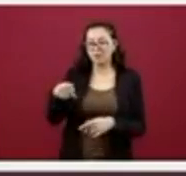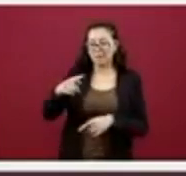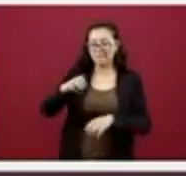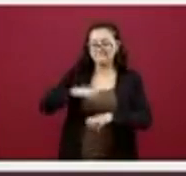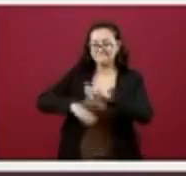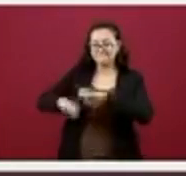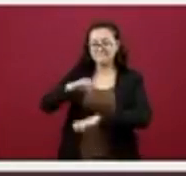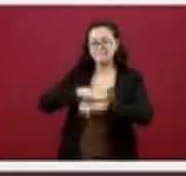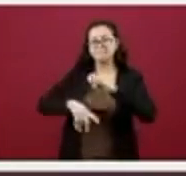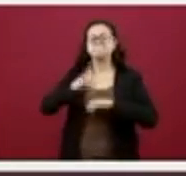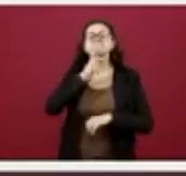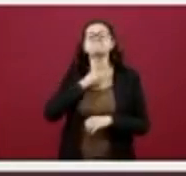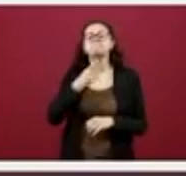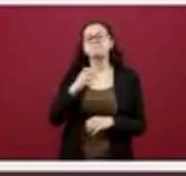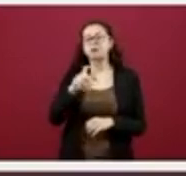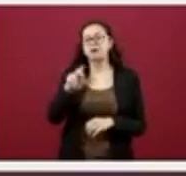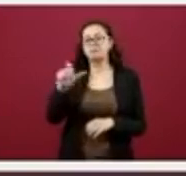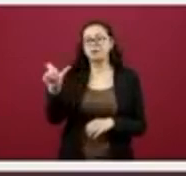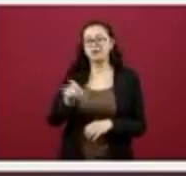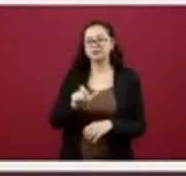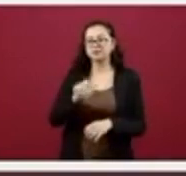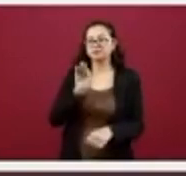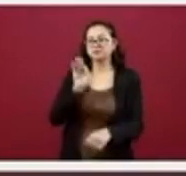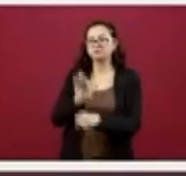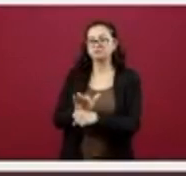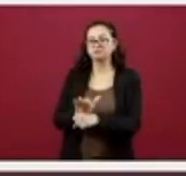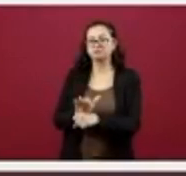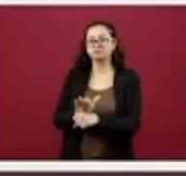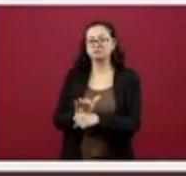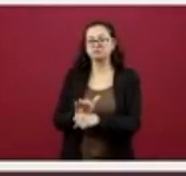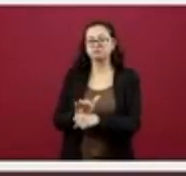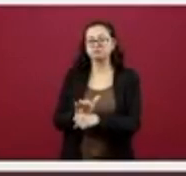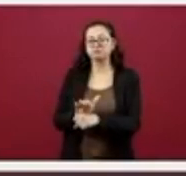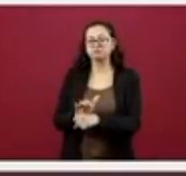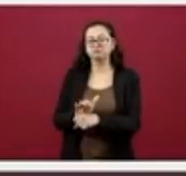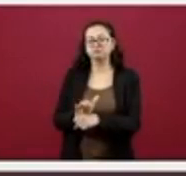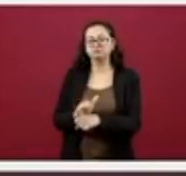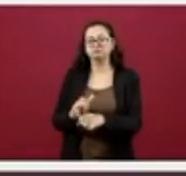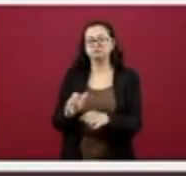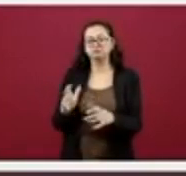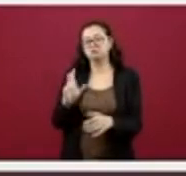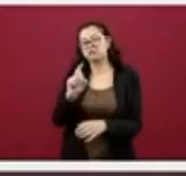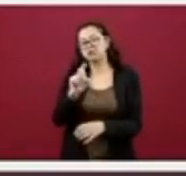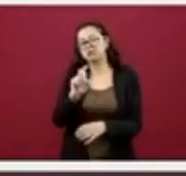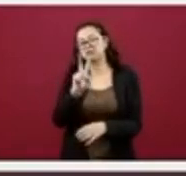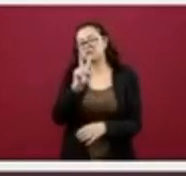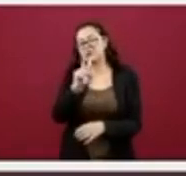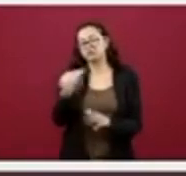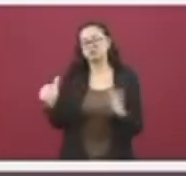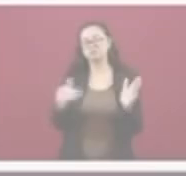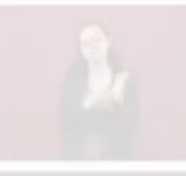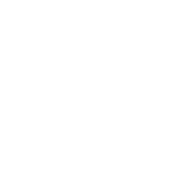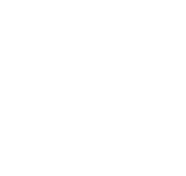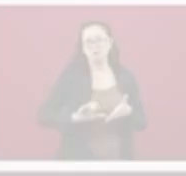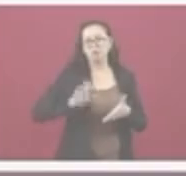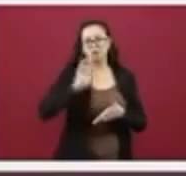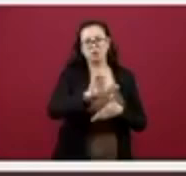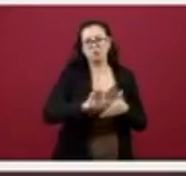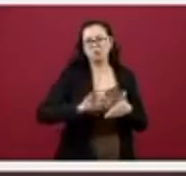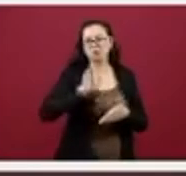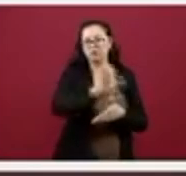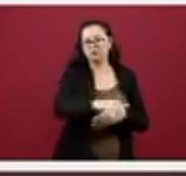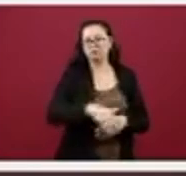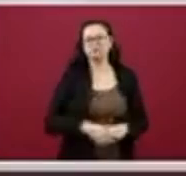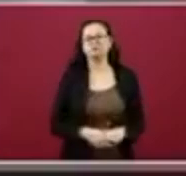beneficio por la recuperación de ingresos que no veíamos del orden de 32 mil millones de pesos. Y este es